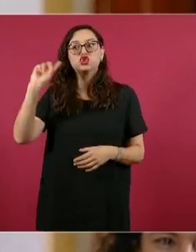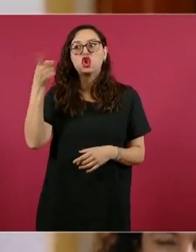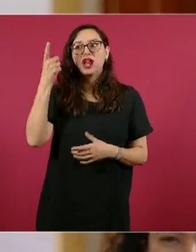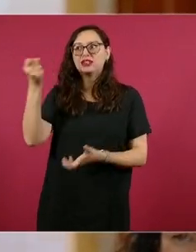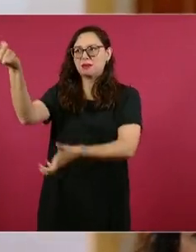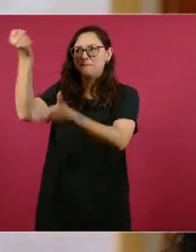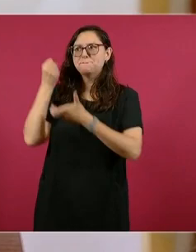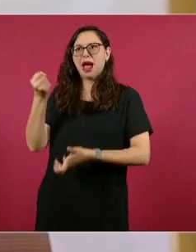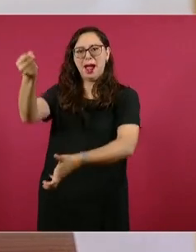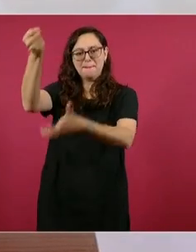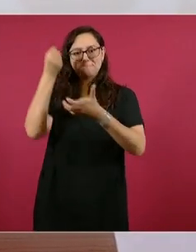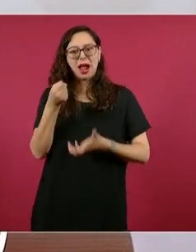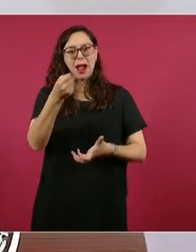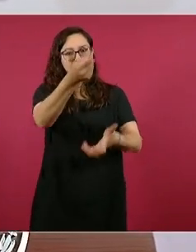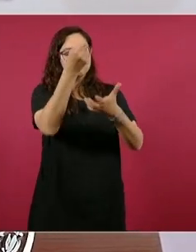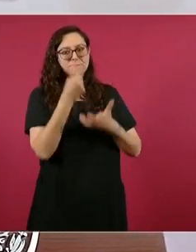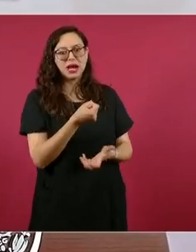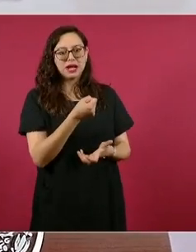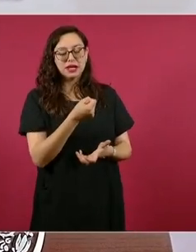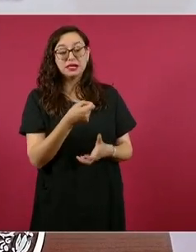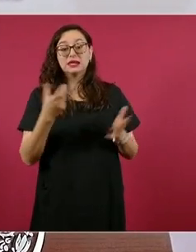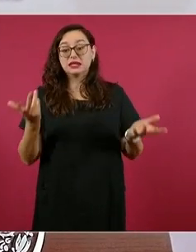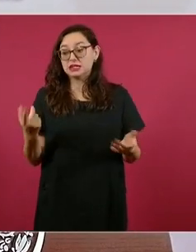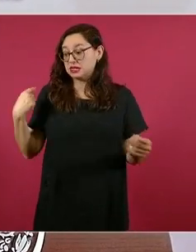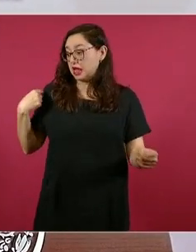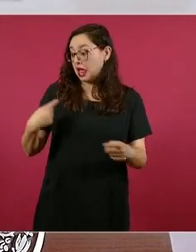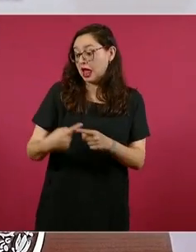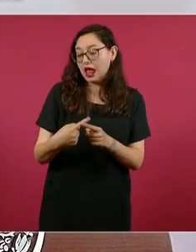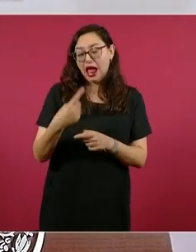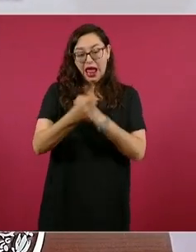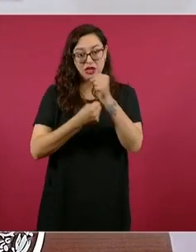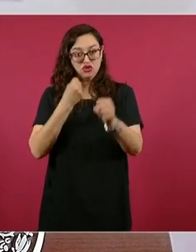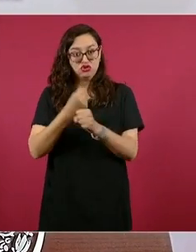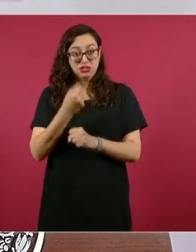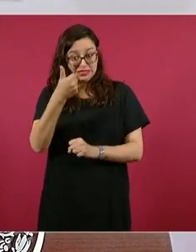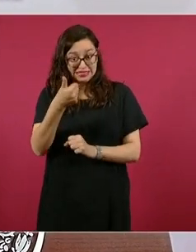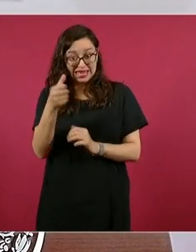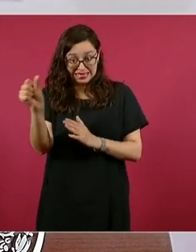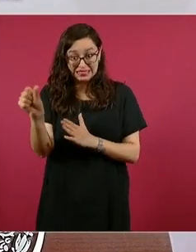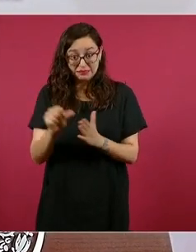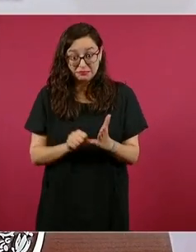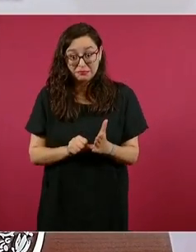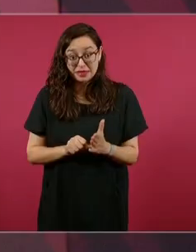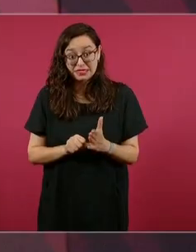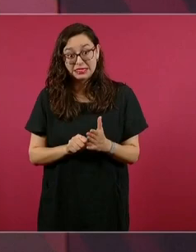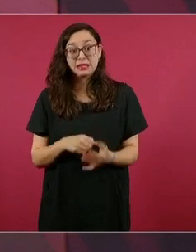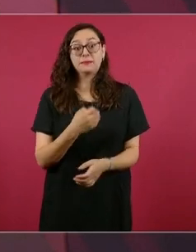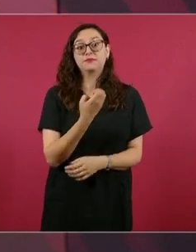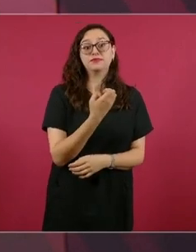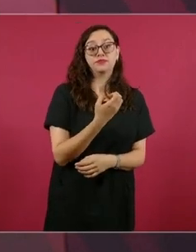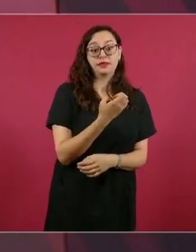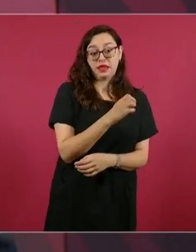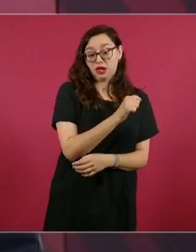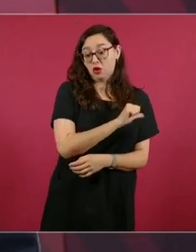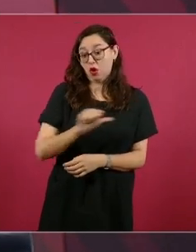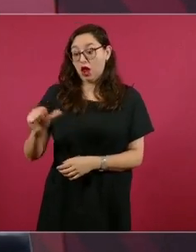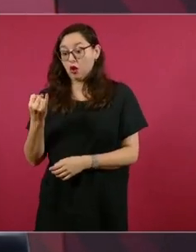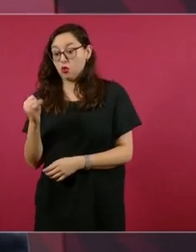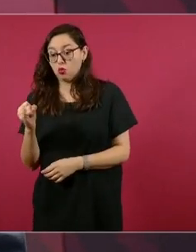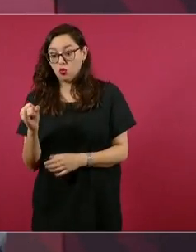Este año, nada más en el primer semestre, que es cuando más se registra inversión